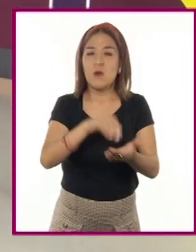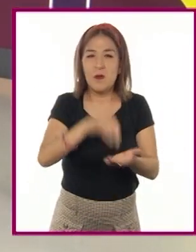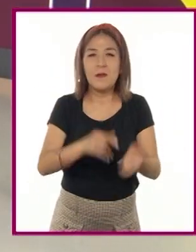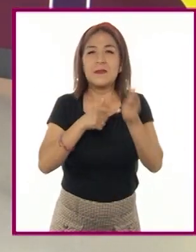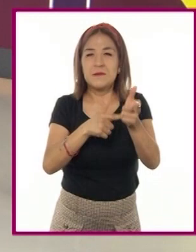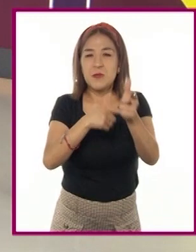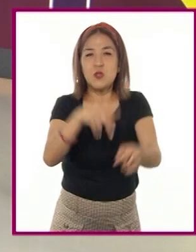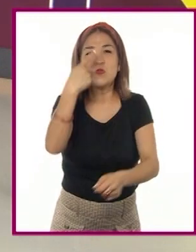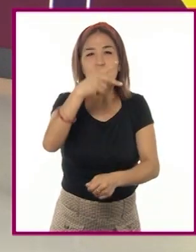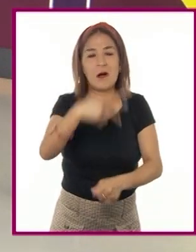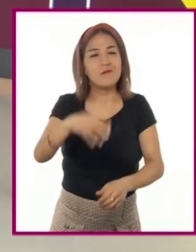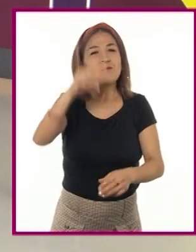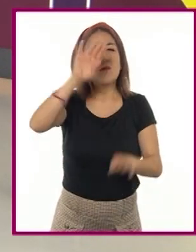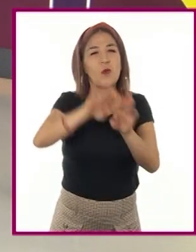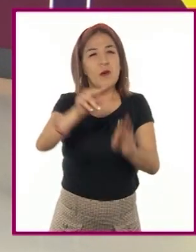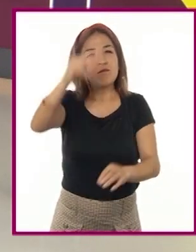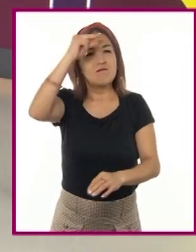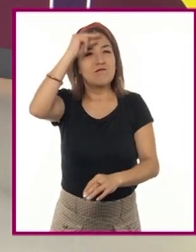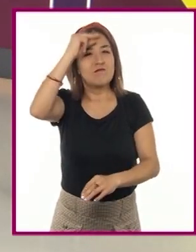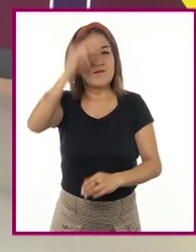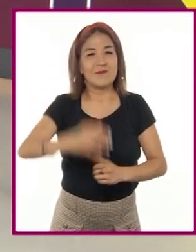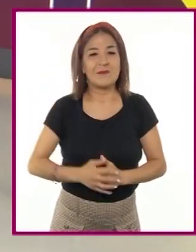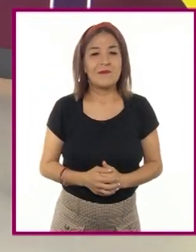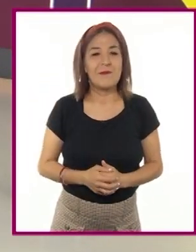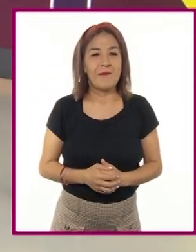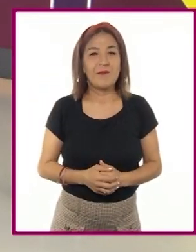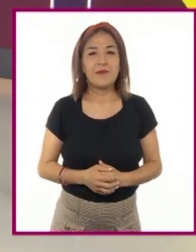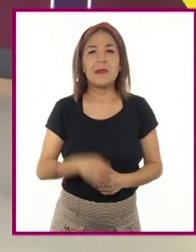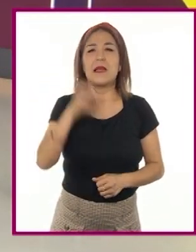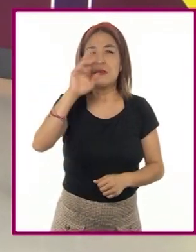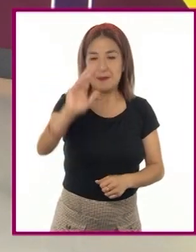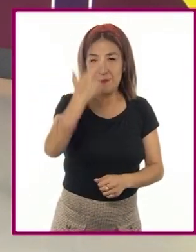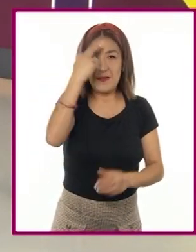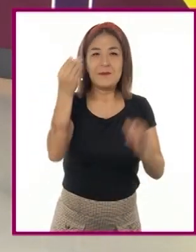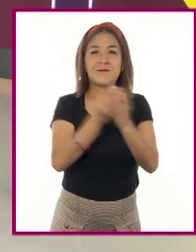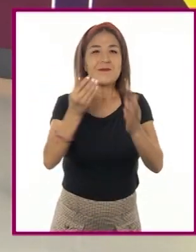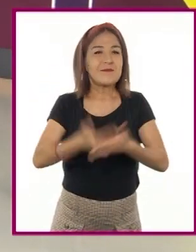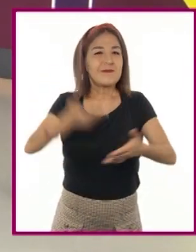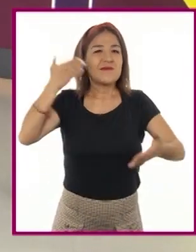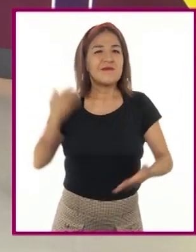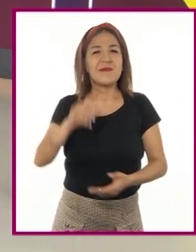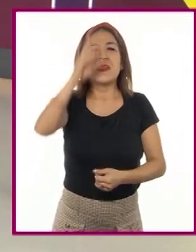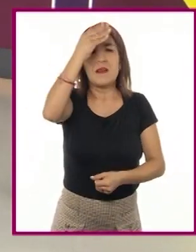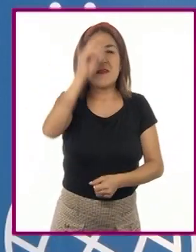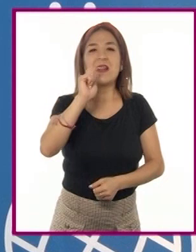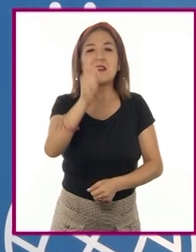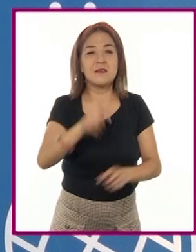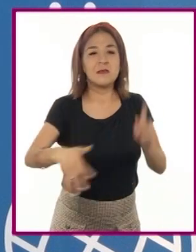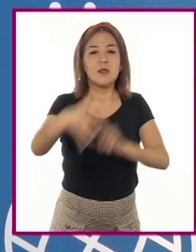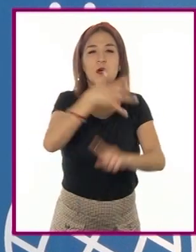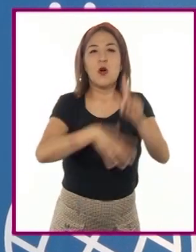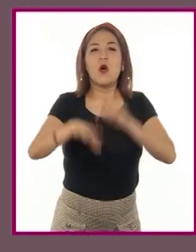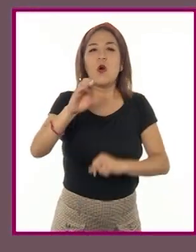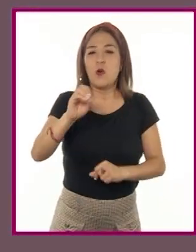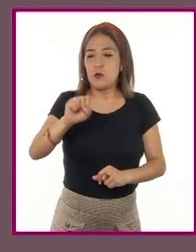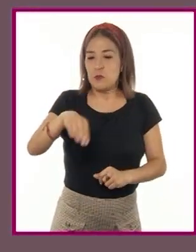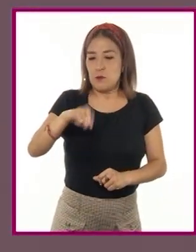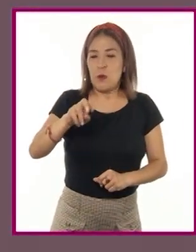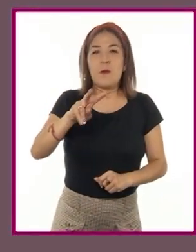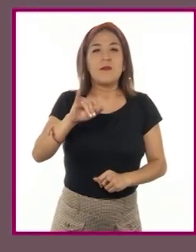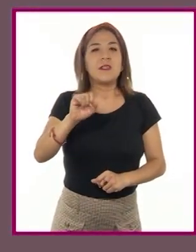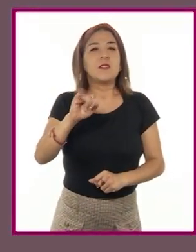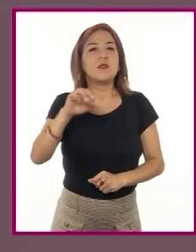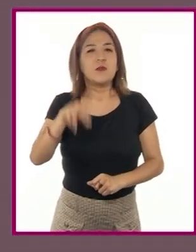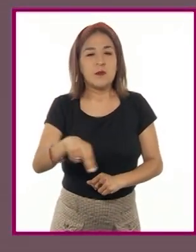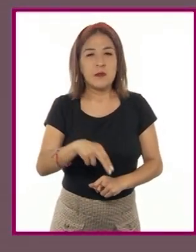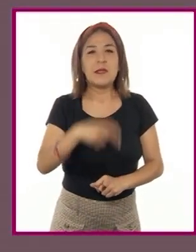sabiduría. Debemos recordar que en la sesión anterior aprendimos el significado de cosmovisión y mito. A